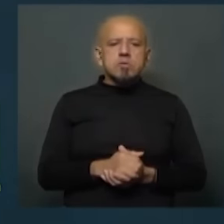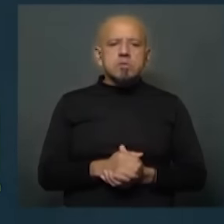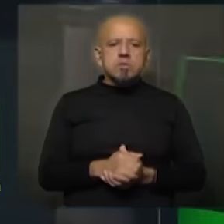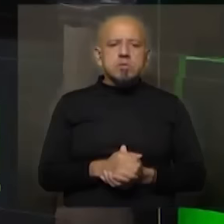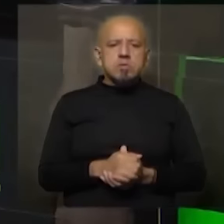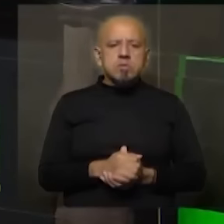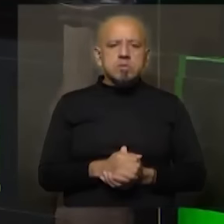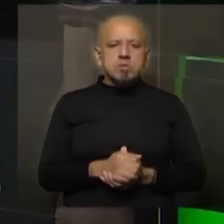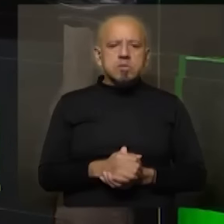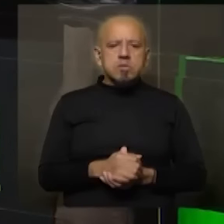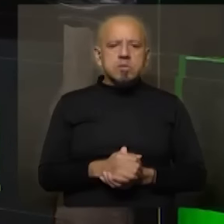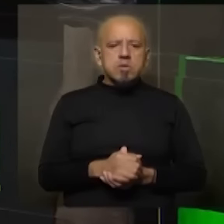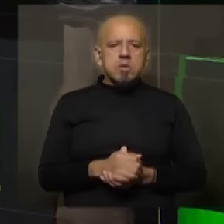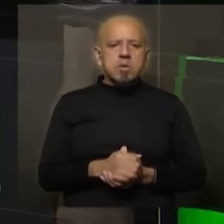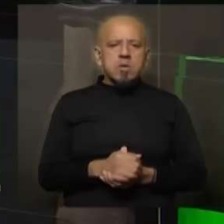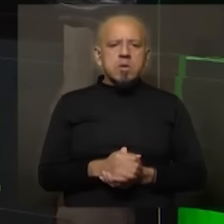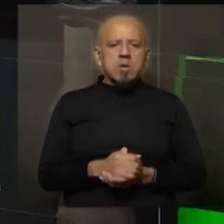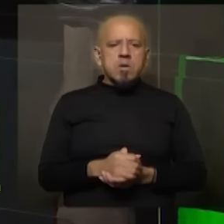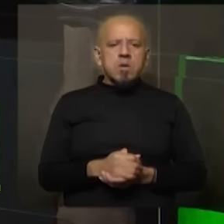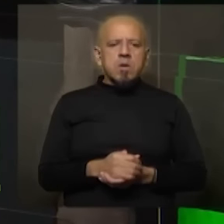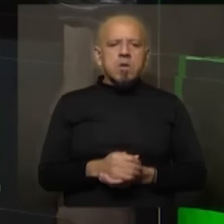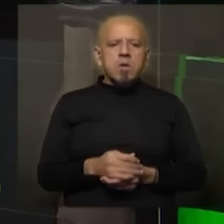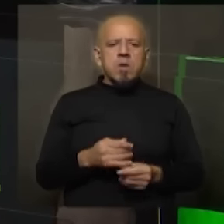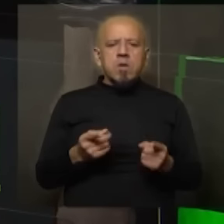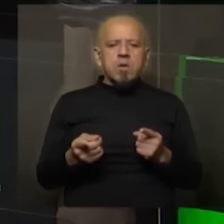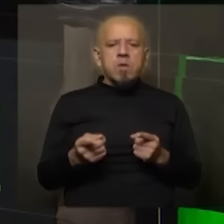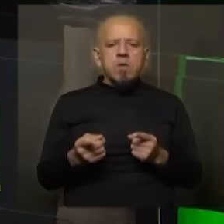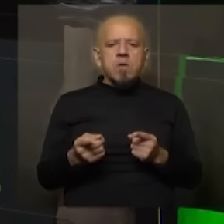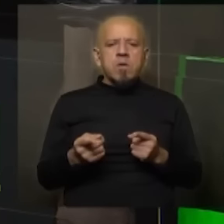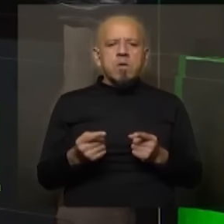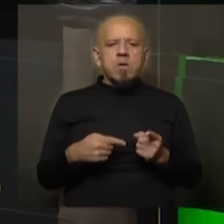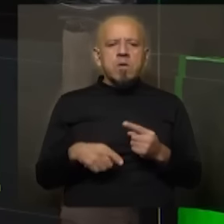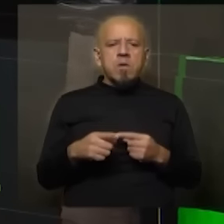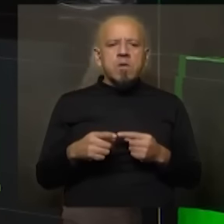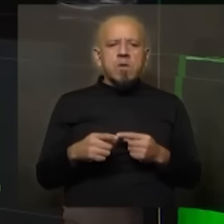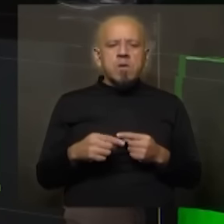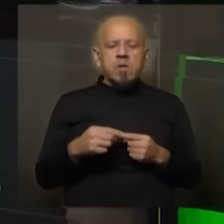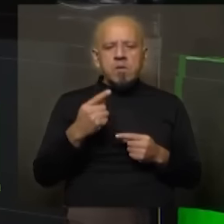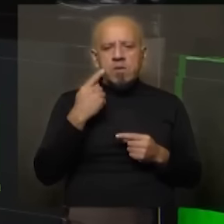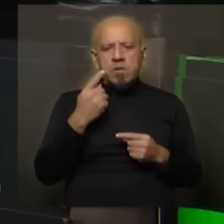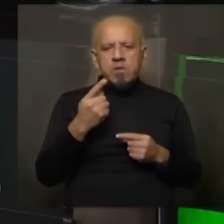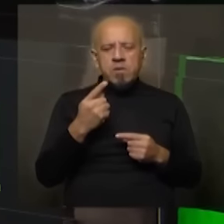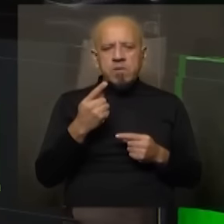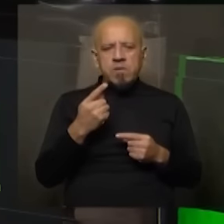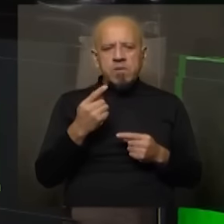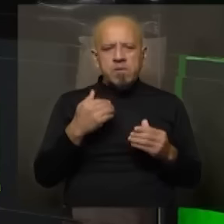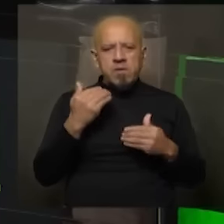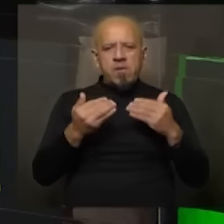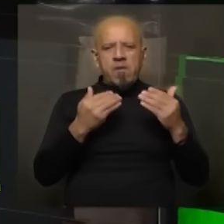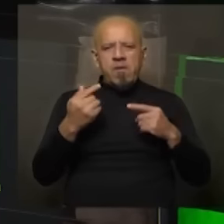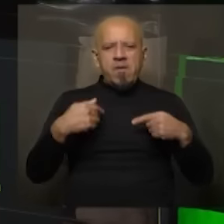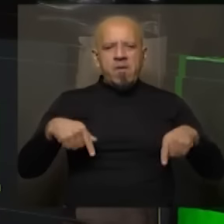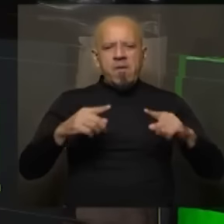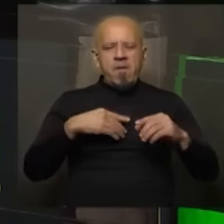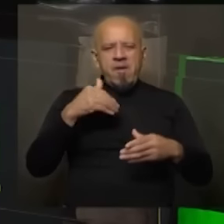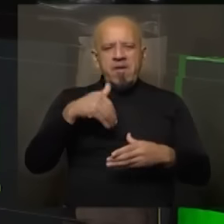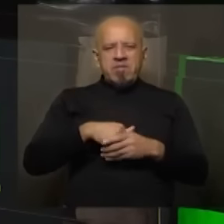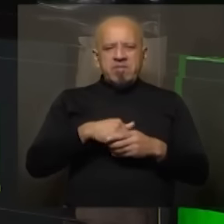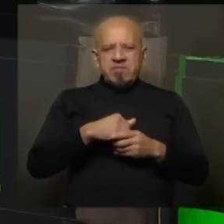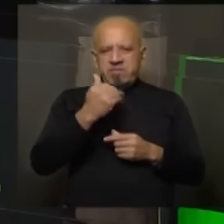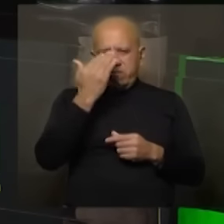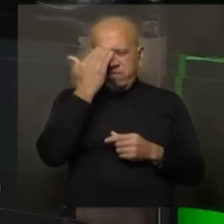placa. Mientras compartimos la segunda placa, que justamente va a mostrar la evolución de lo que es la intención de voto para el Frente